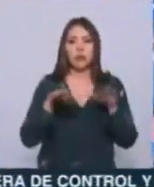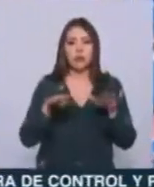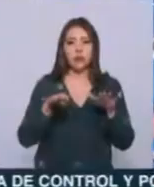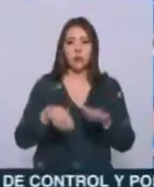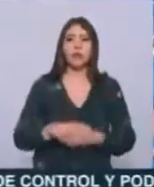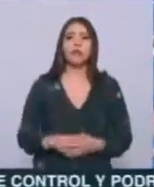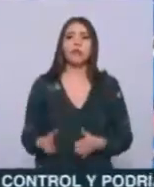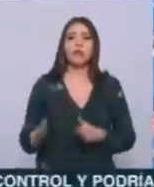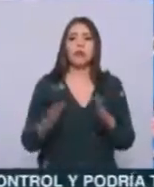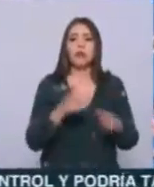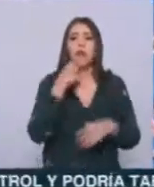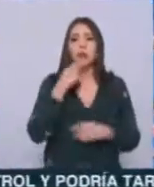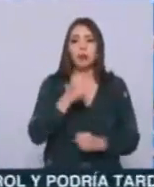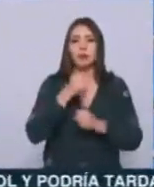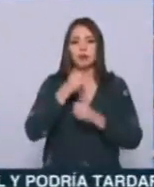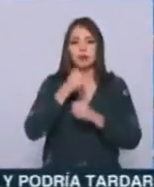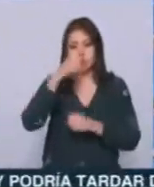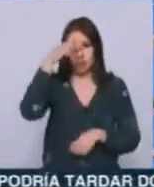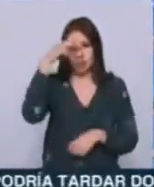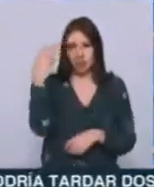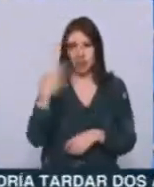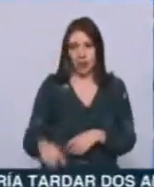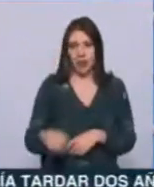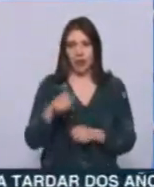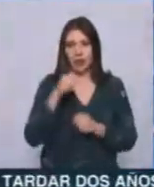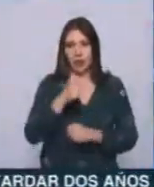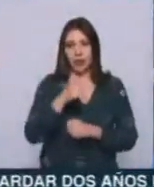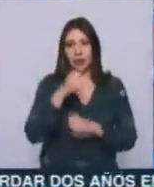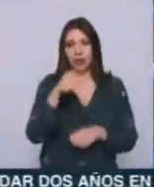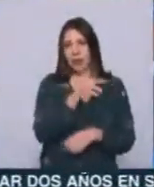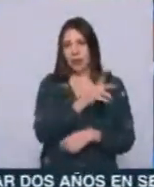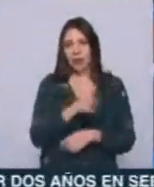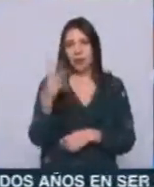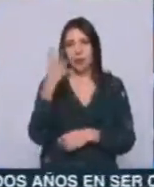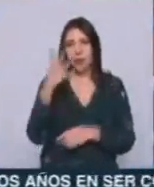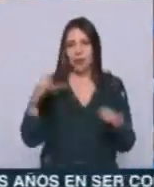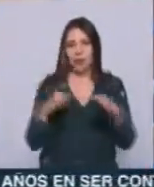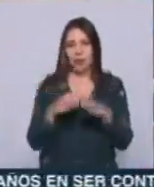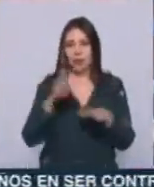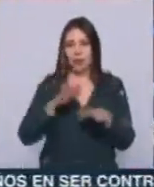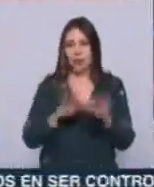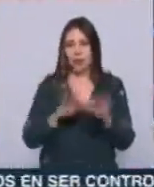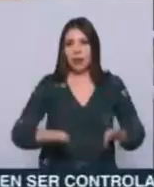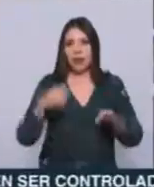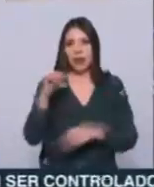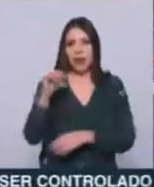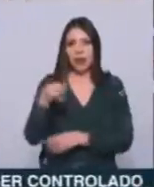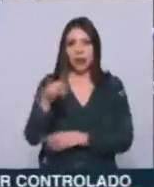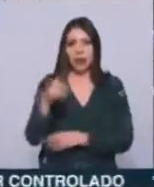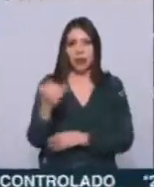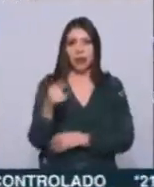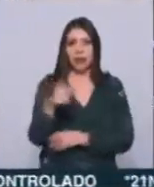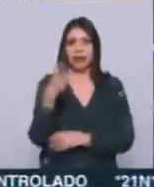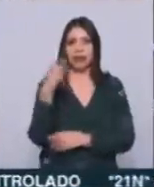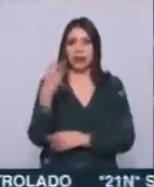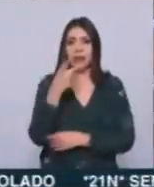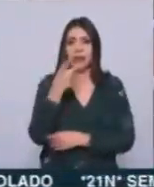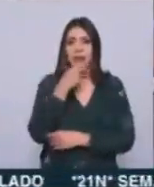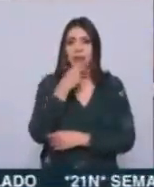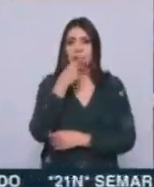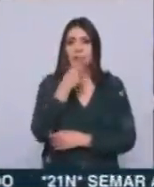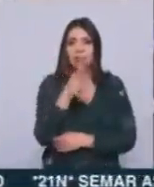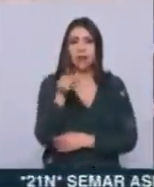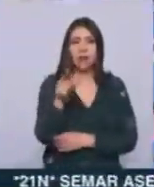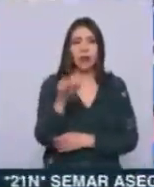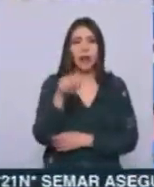boxeador mexicano y actual campeón mundial de peso completo de las 4 organizaciones más importantes de boxeo, Andy Ruiz, aseguró que si el británico Anthony Joshua